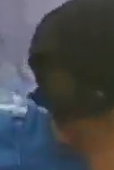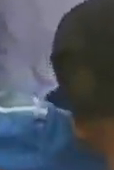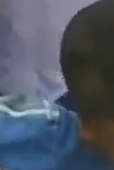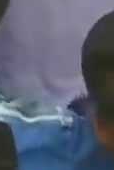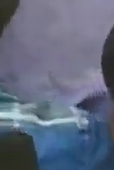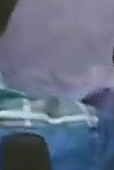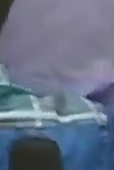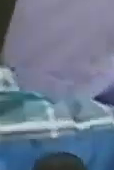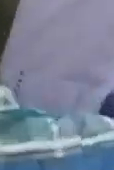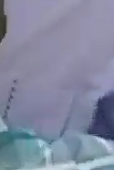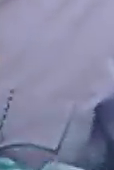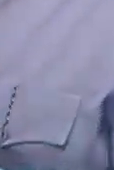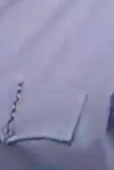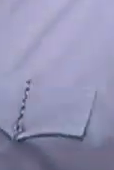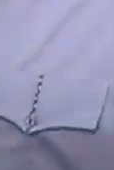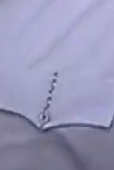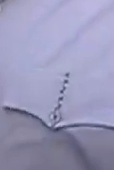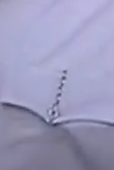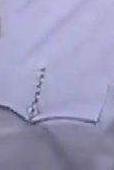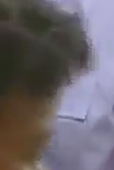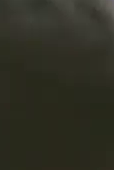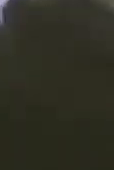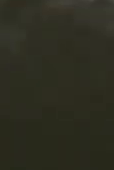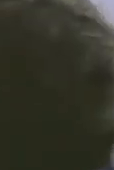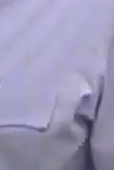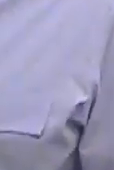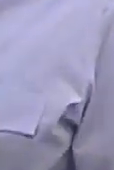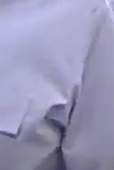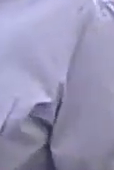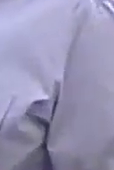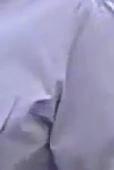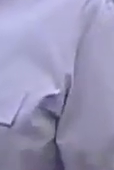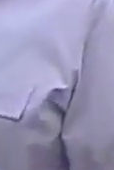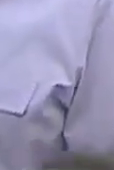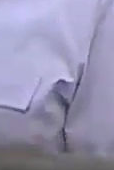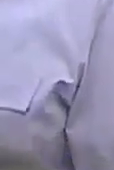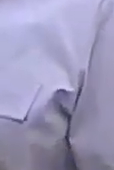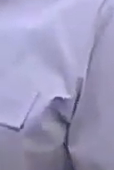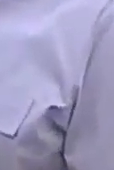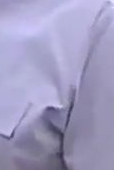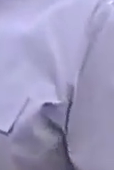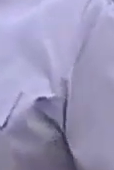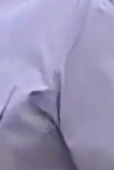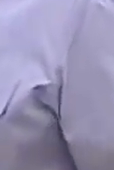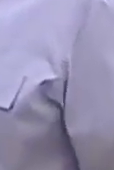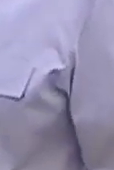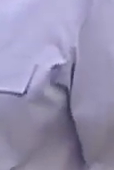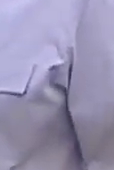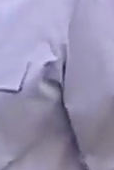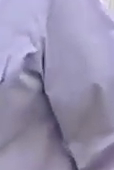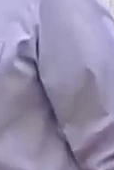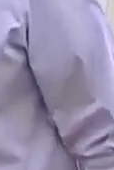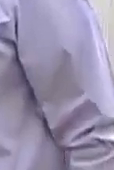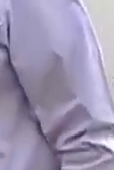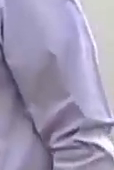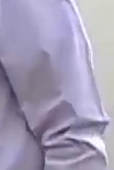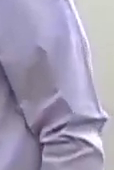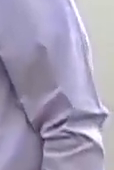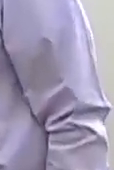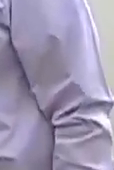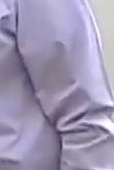jóvenes acá también presentes en el urbanismo Ciudad Bicentenario en el estado Miranda. Y es que